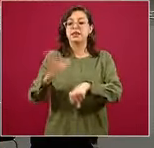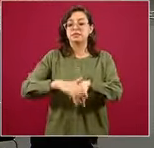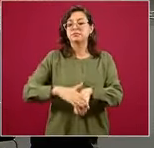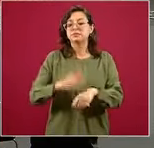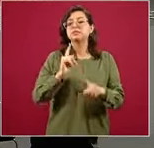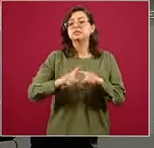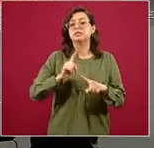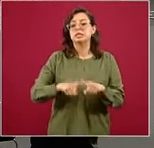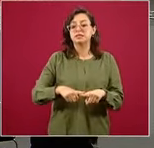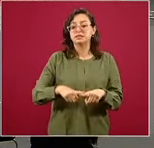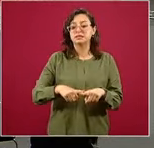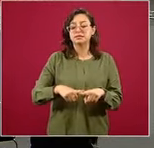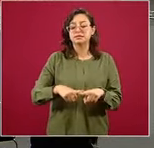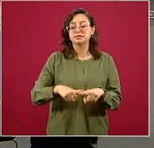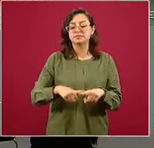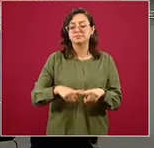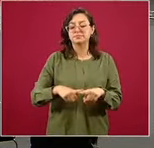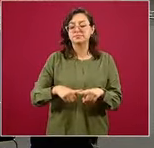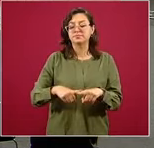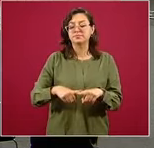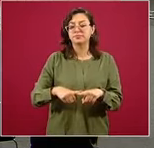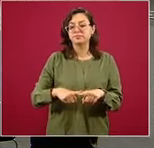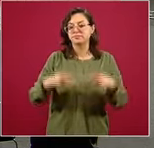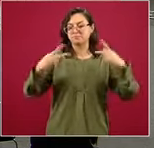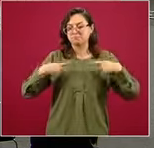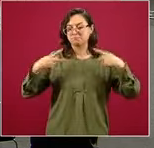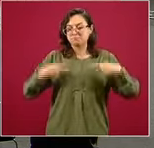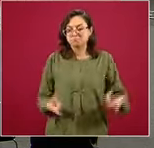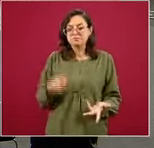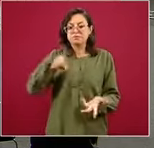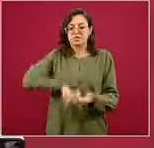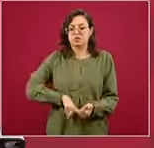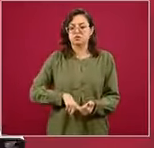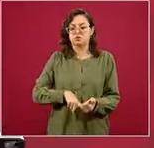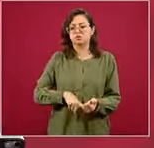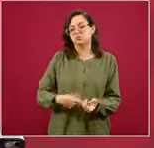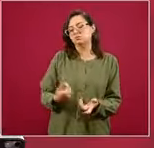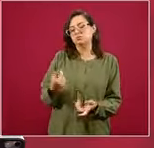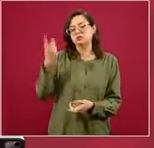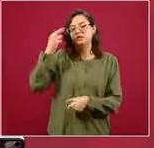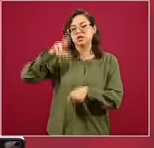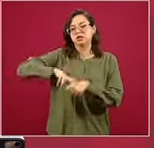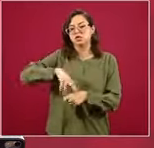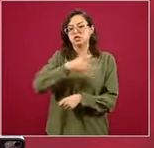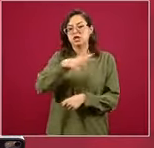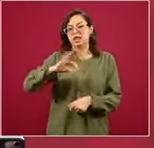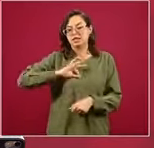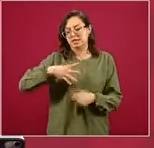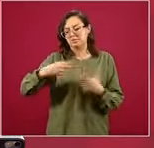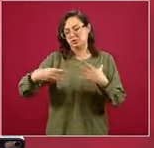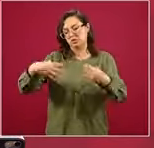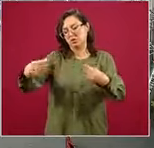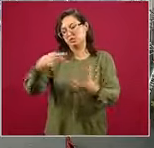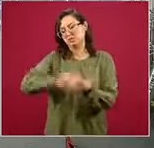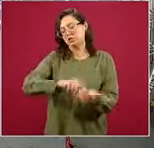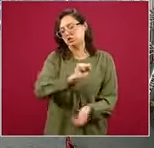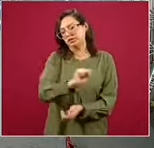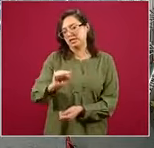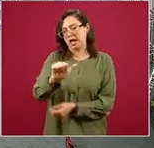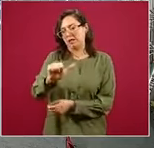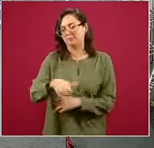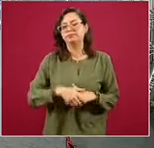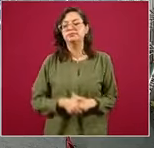portal depende del personal de la Dirección General de Epidemiología. Sobre esto que dice del